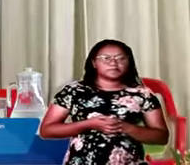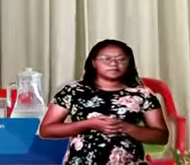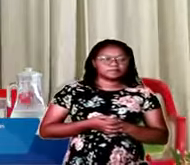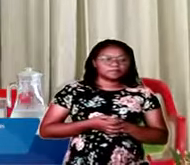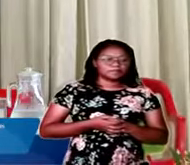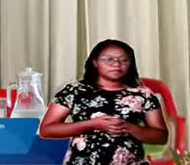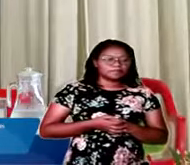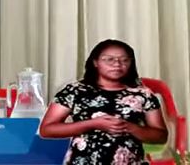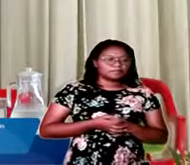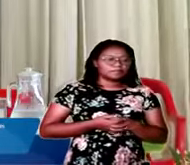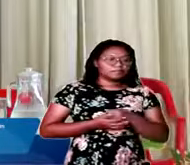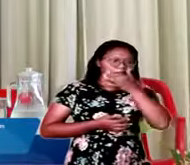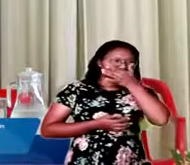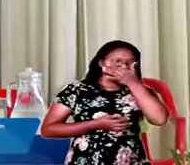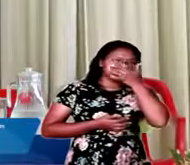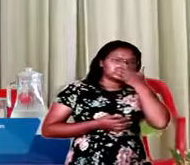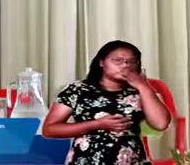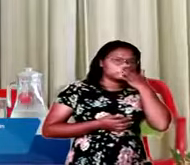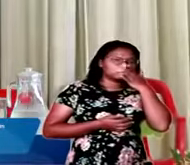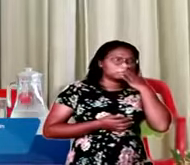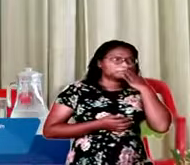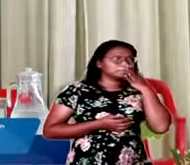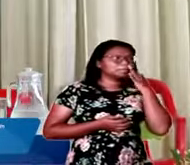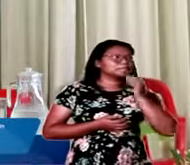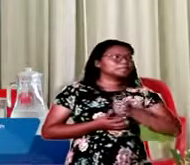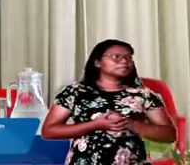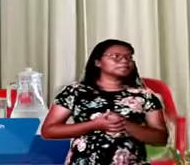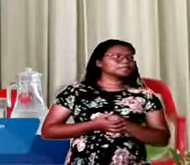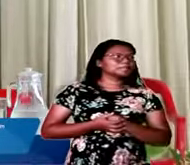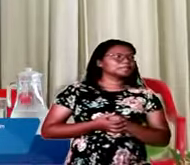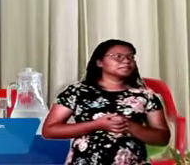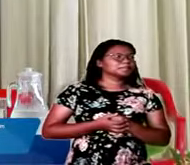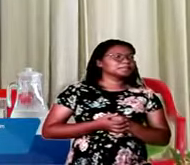ese es nuestro prójimo. Ese problema del racismo no es nuevo.